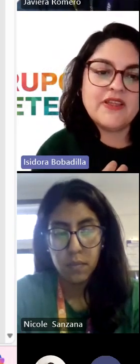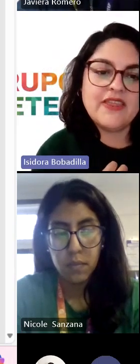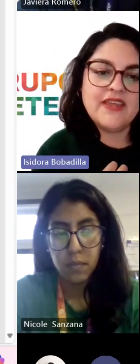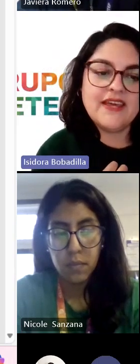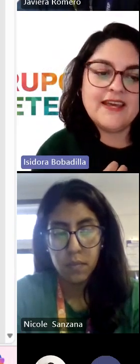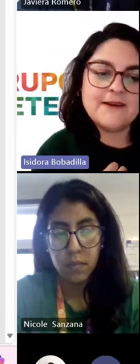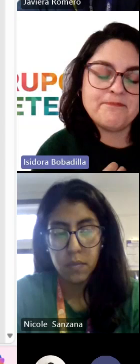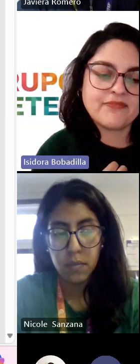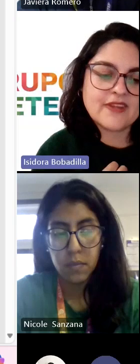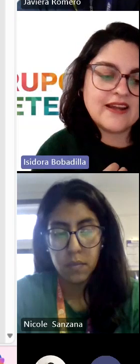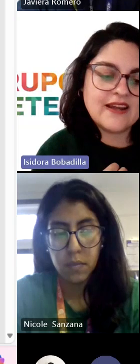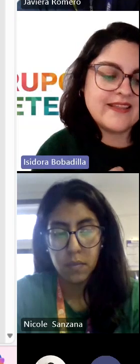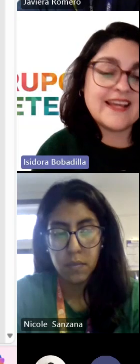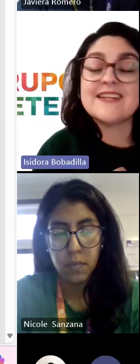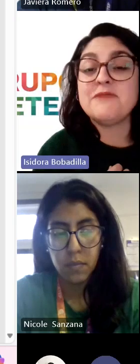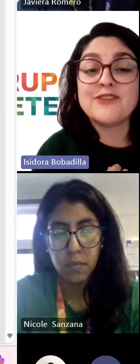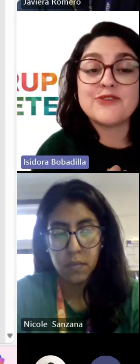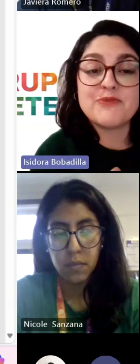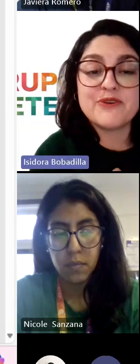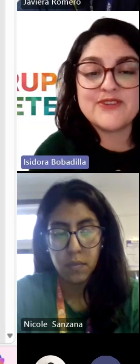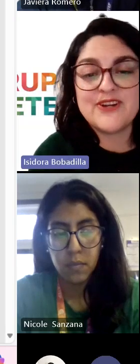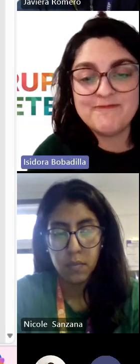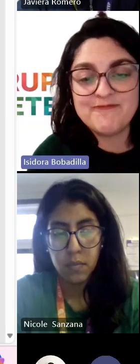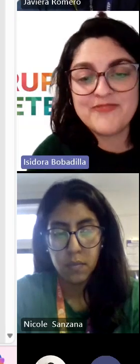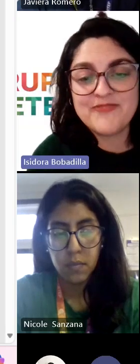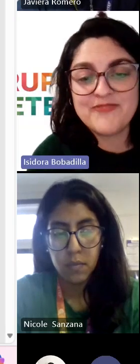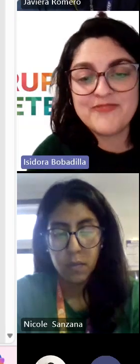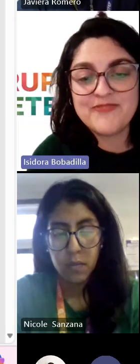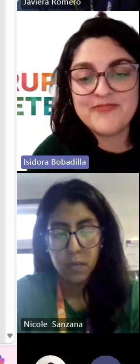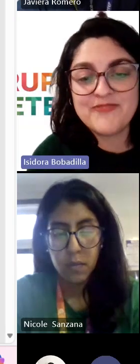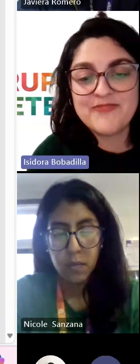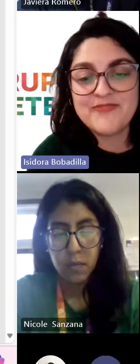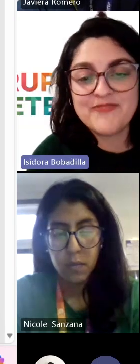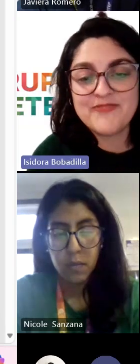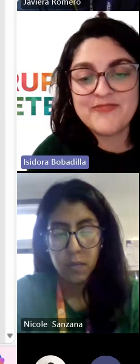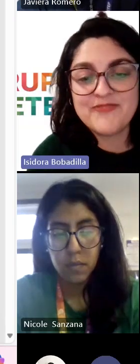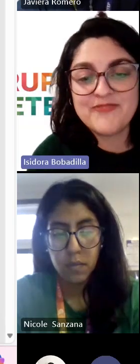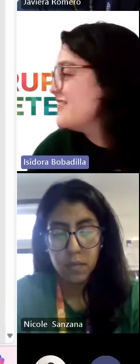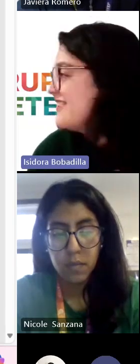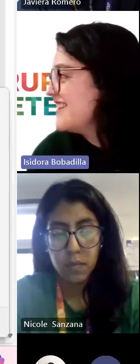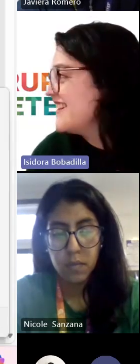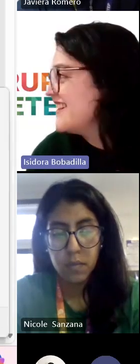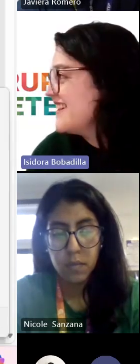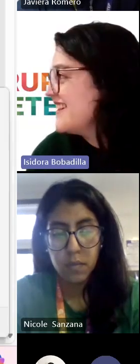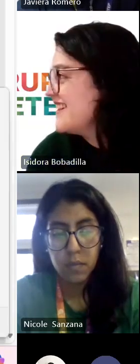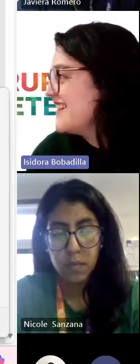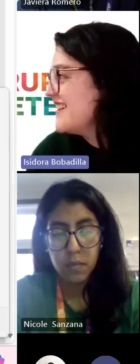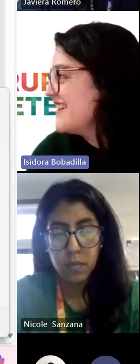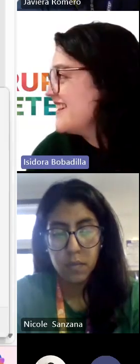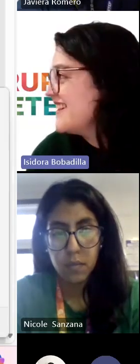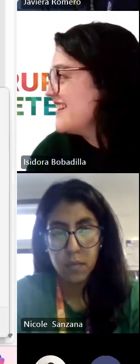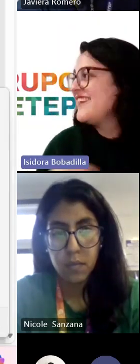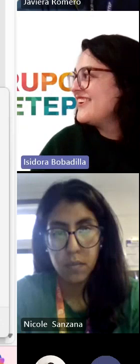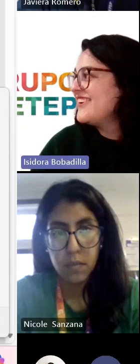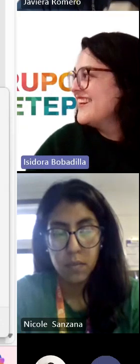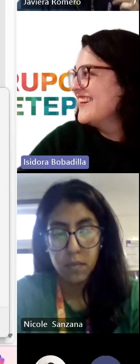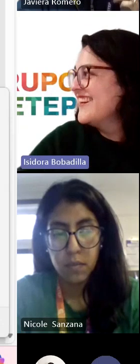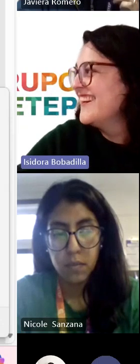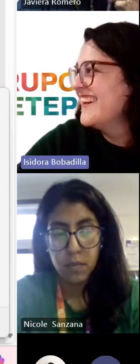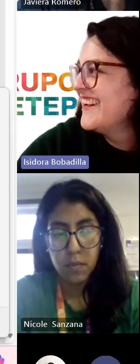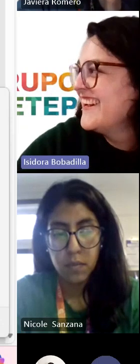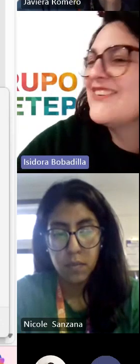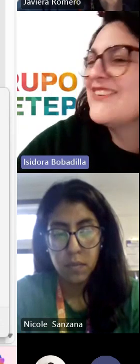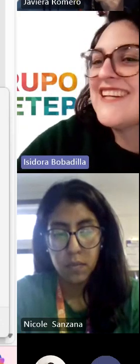distintas etapas de crecimiento profesional. Así que, bueno, Pablo, eh,